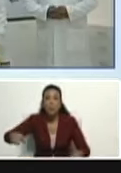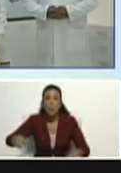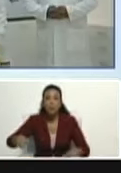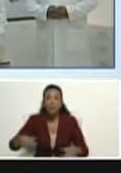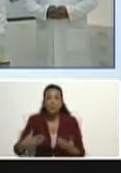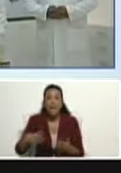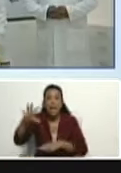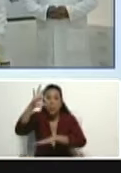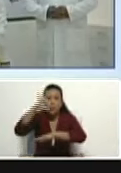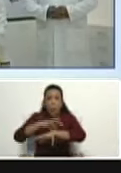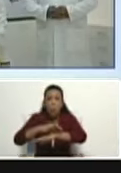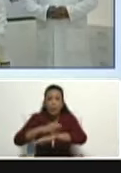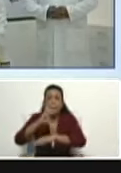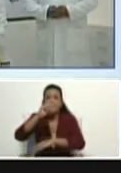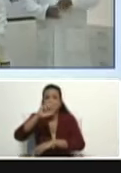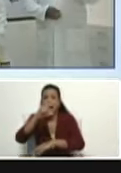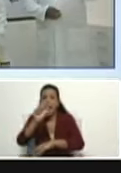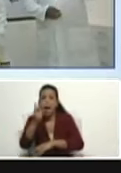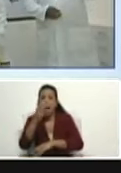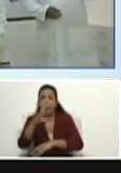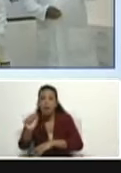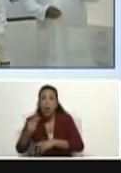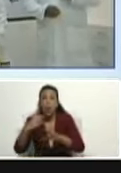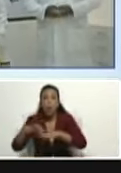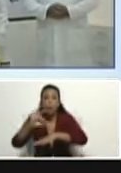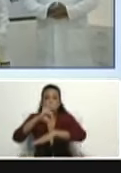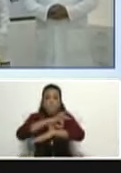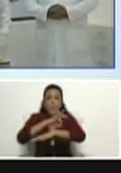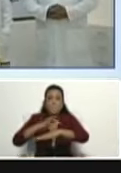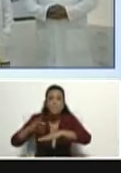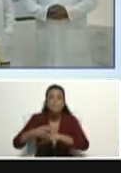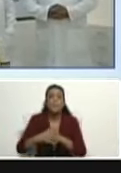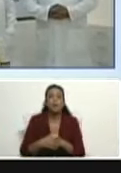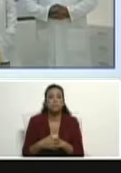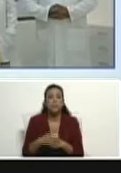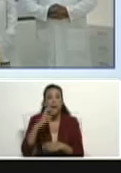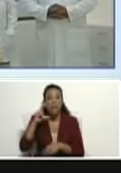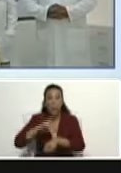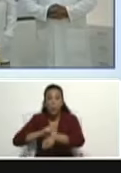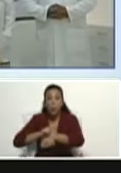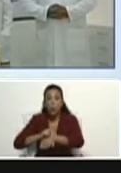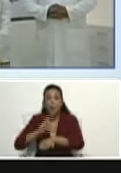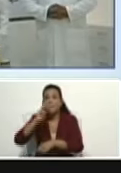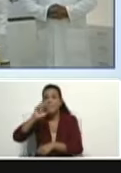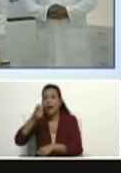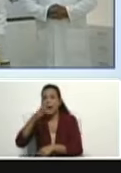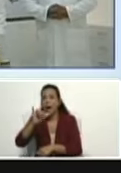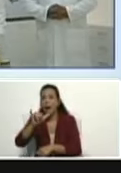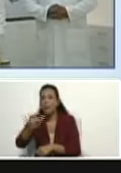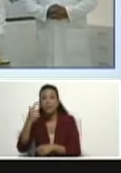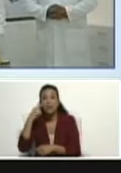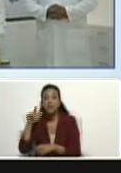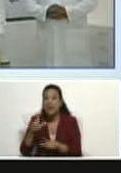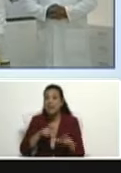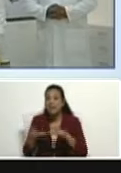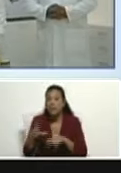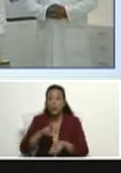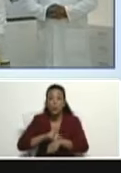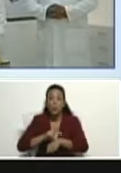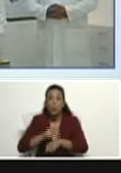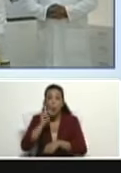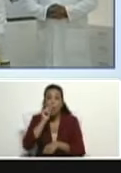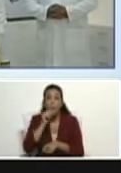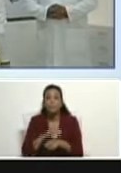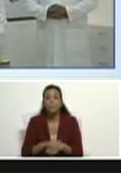dengue, de la malaria y de muchos otros vectores. Allá está la doctora Magaly Gutiérrez, allá está el doctor